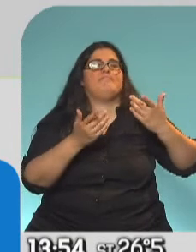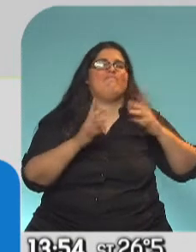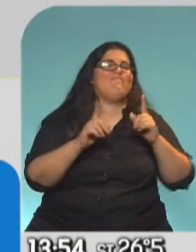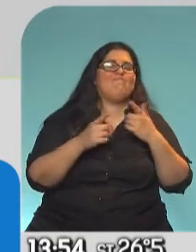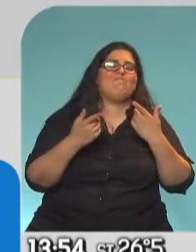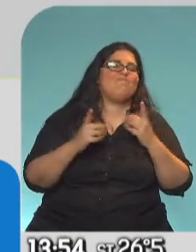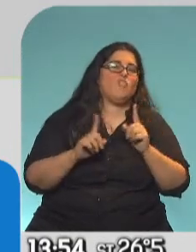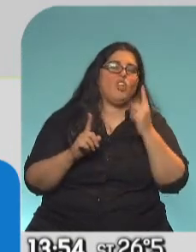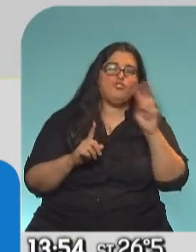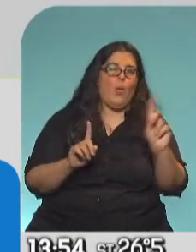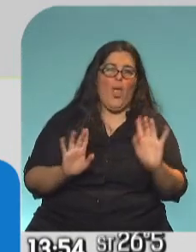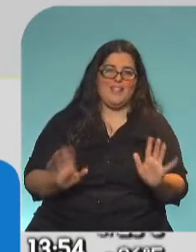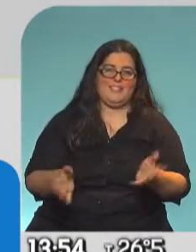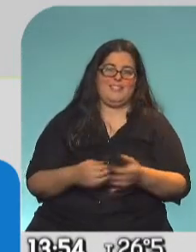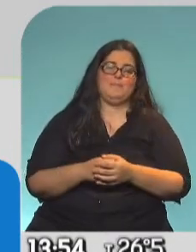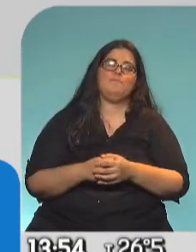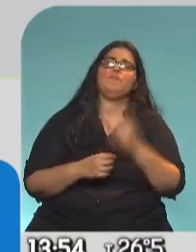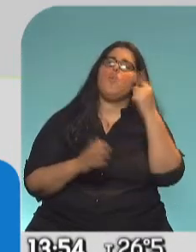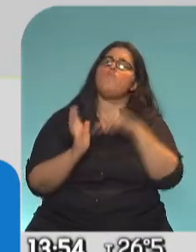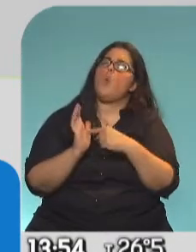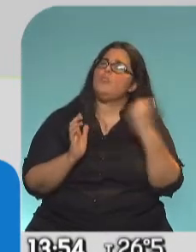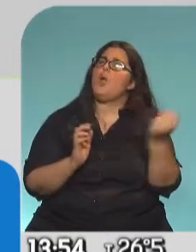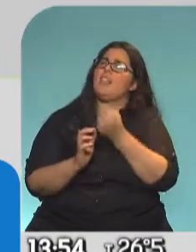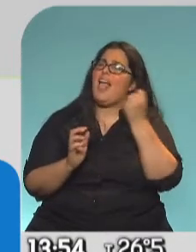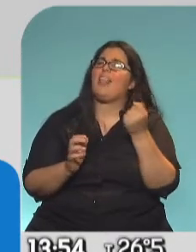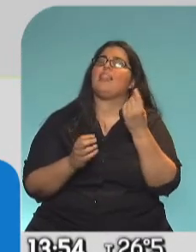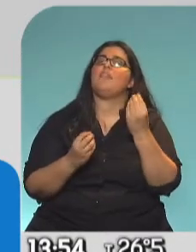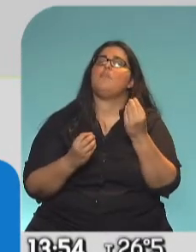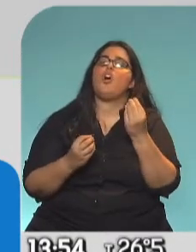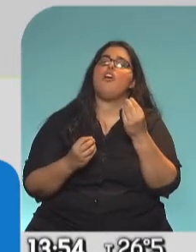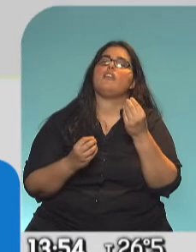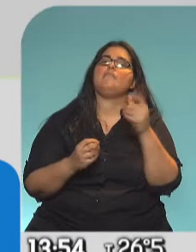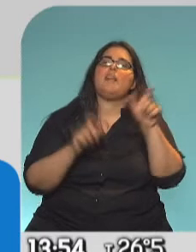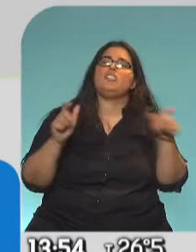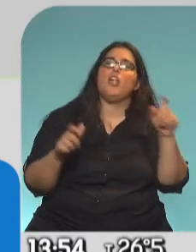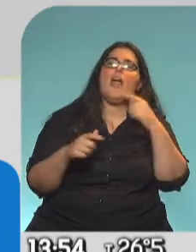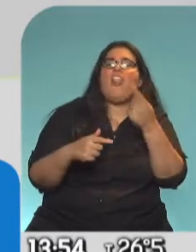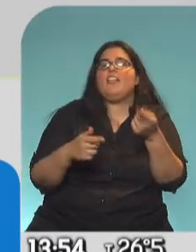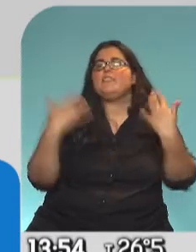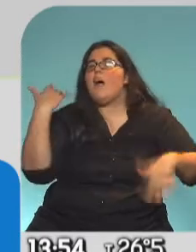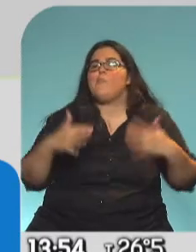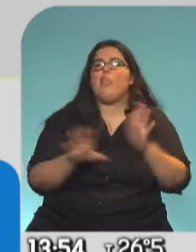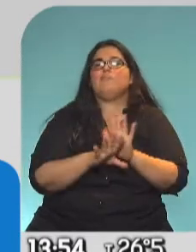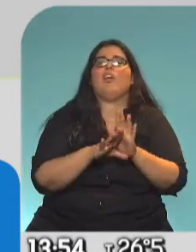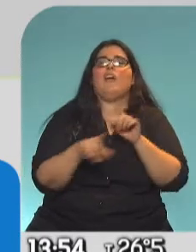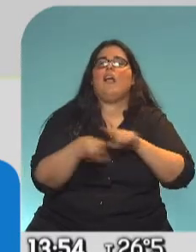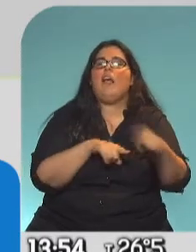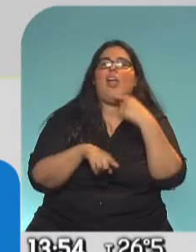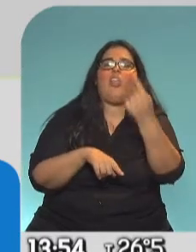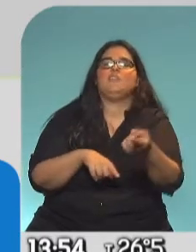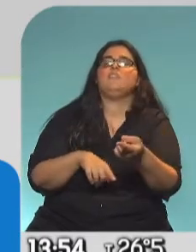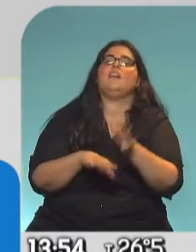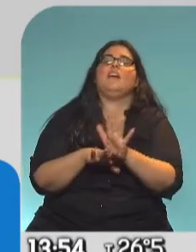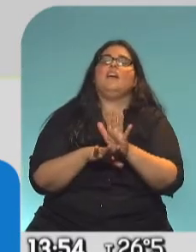veo tan así. Hay un factor que me parece que pesó mucho en las lecturas apresuradas, que es el tema de la elección de Estados Unidos. esto